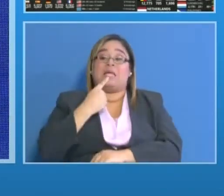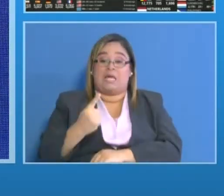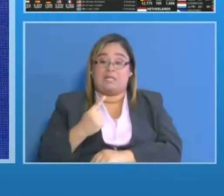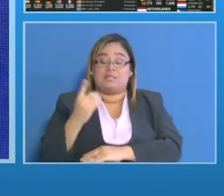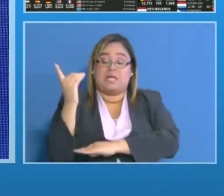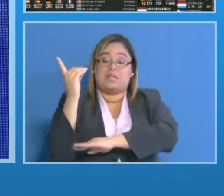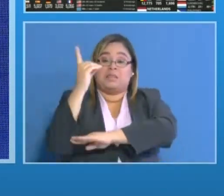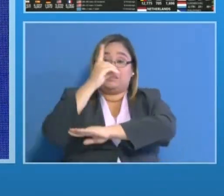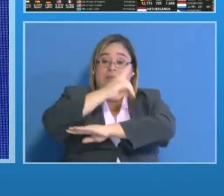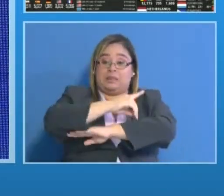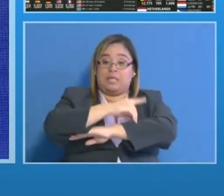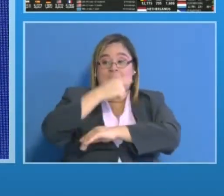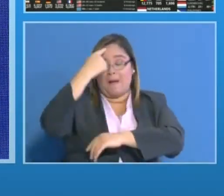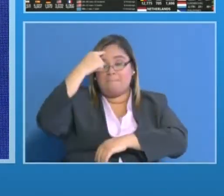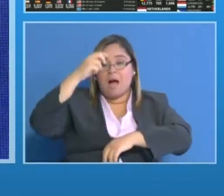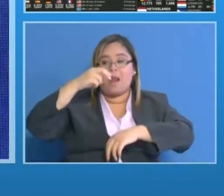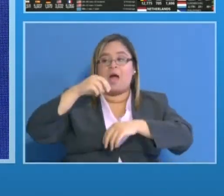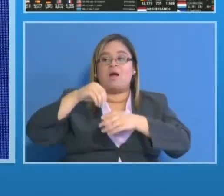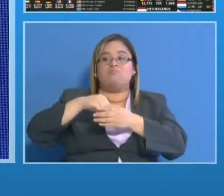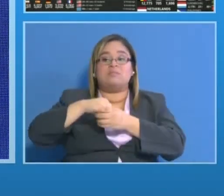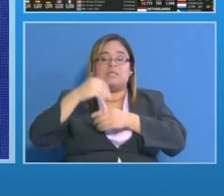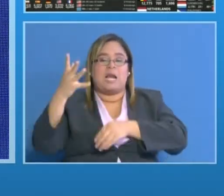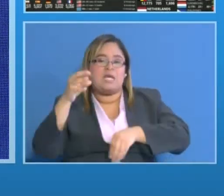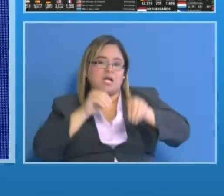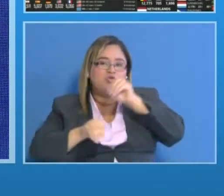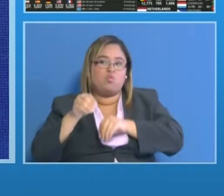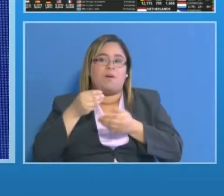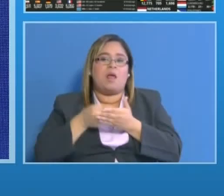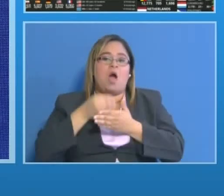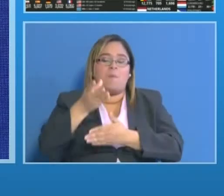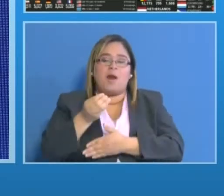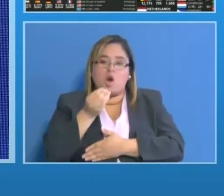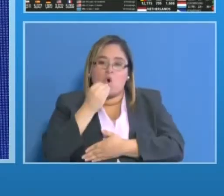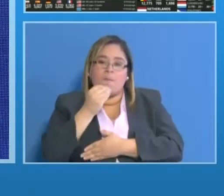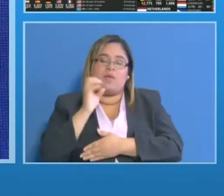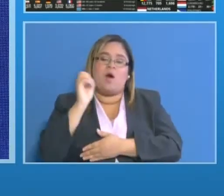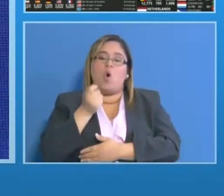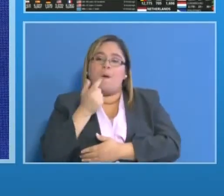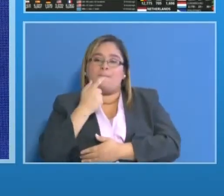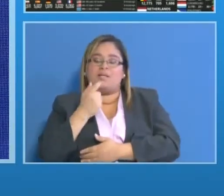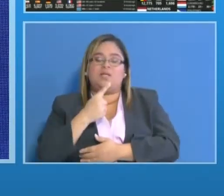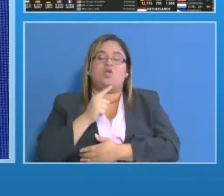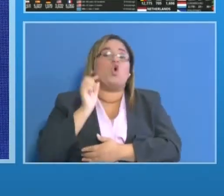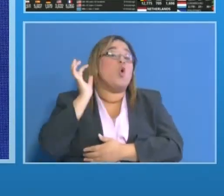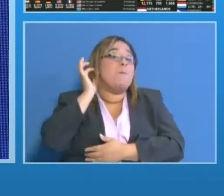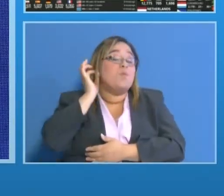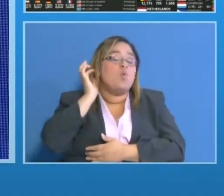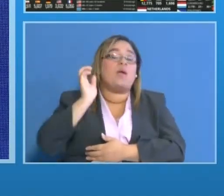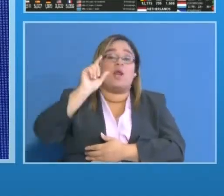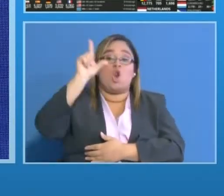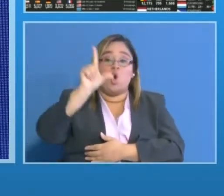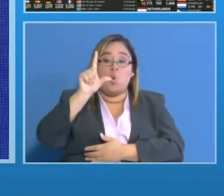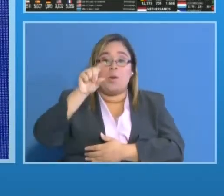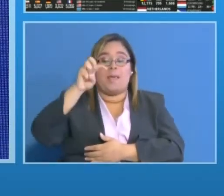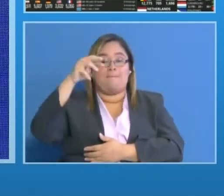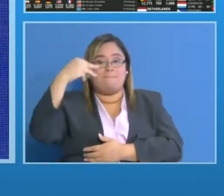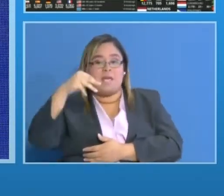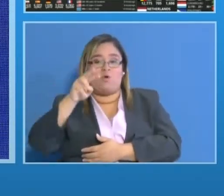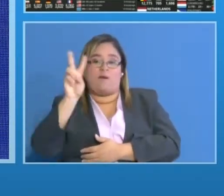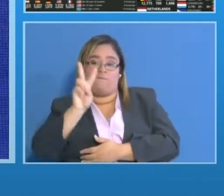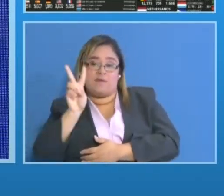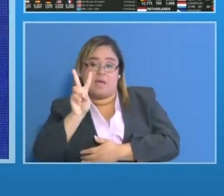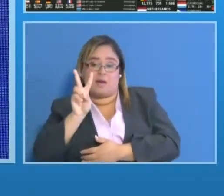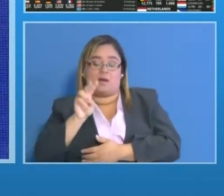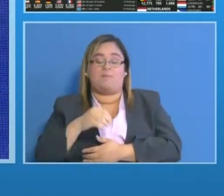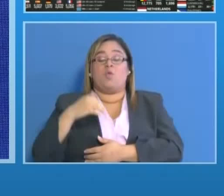se tiene la movilidad para las mujeres son los lunes, miércoles y viernes, mientras que